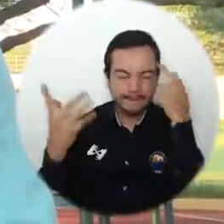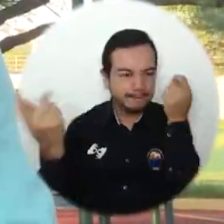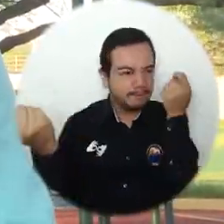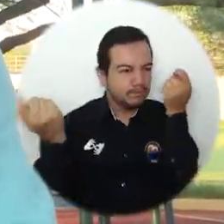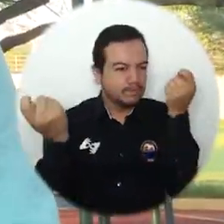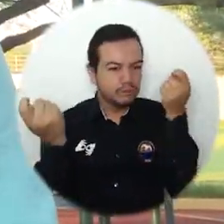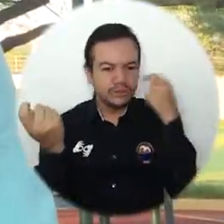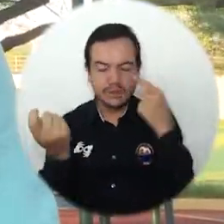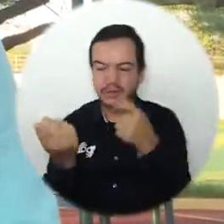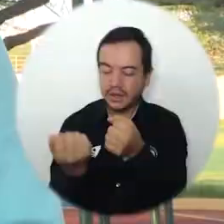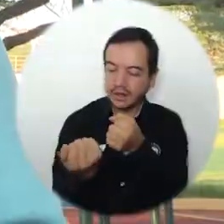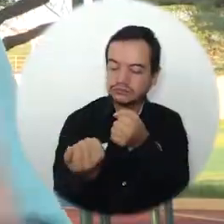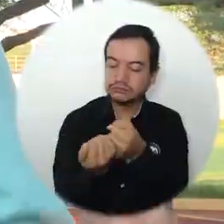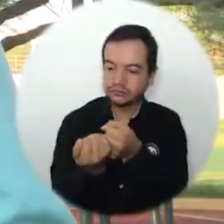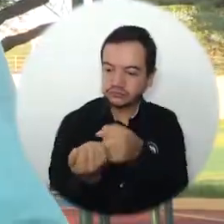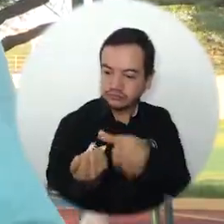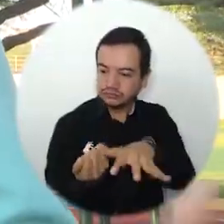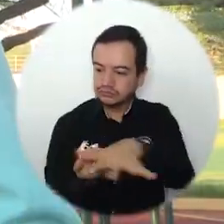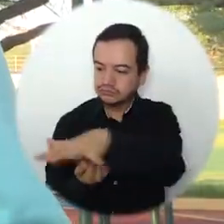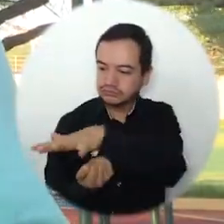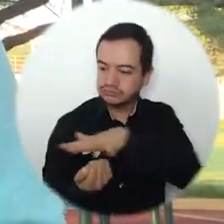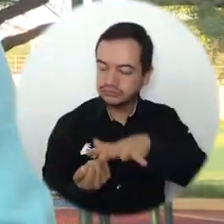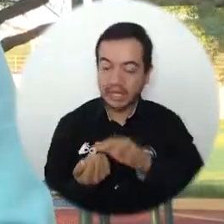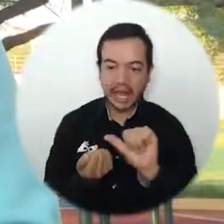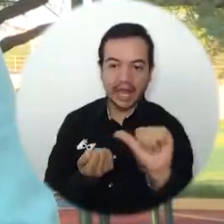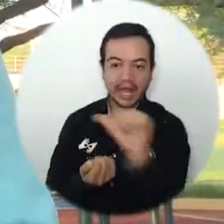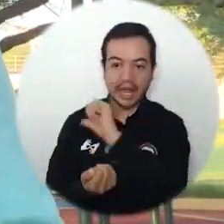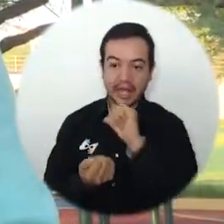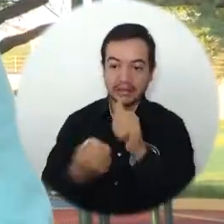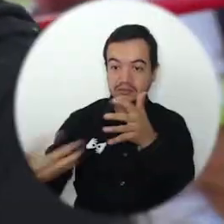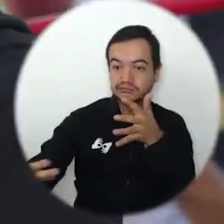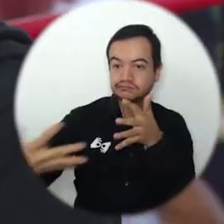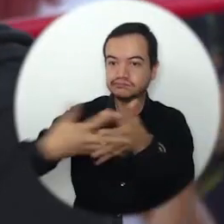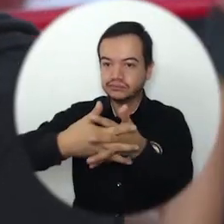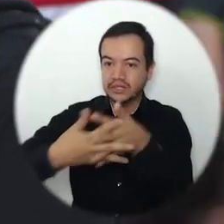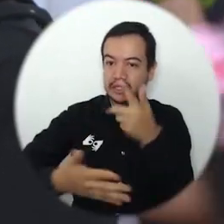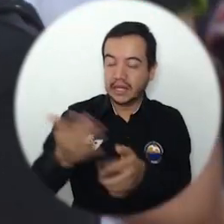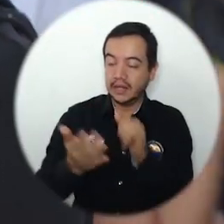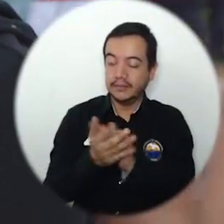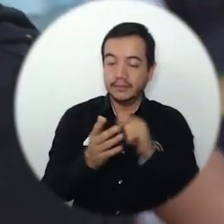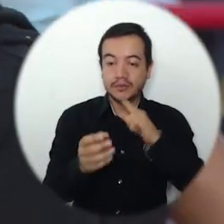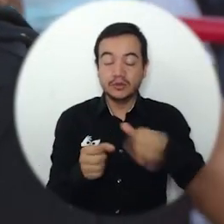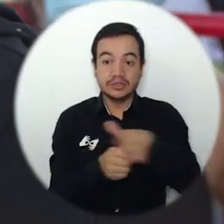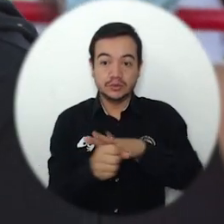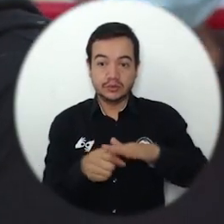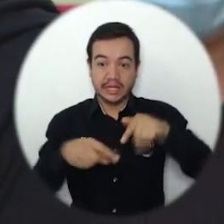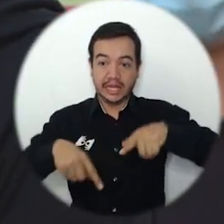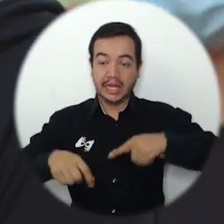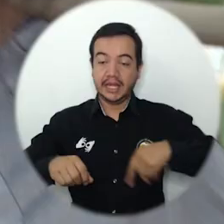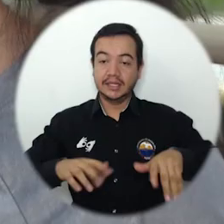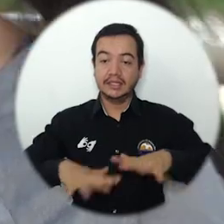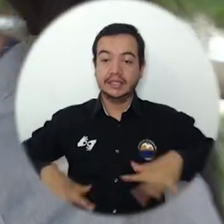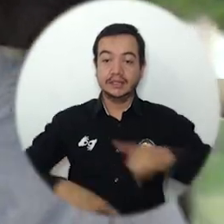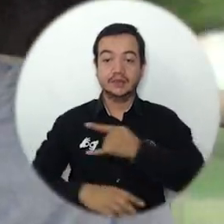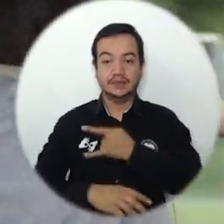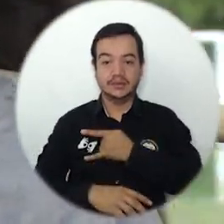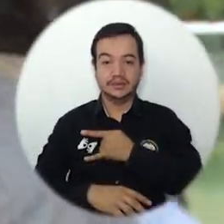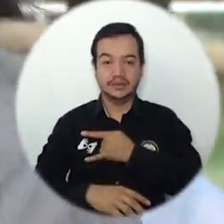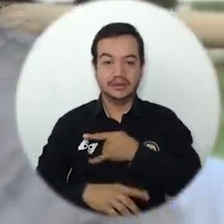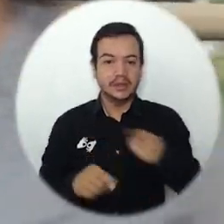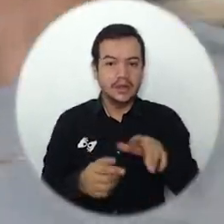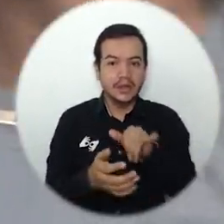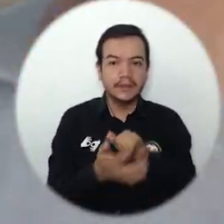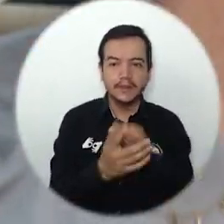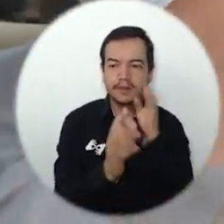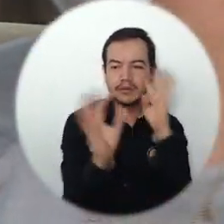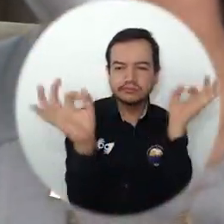las estrategias que permitan integrar a las mujeres a las distintas actividades de la vida universitaria. Este enfoque de género es